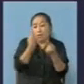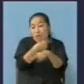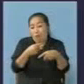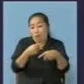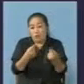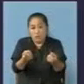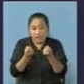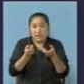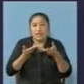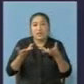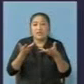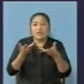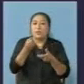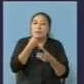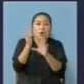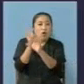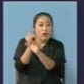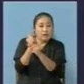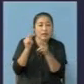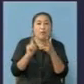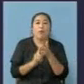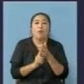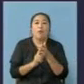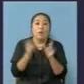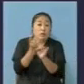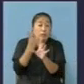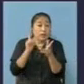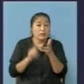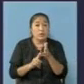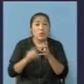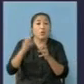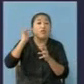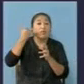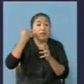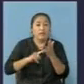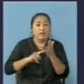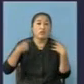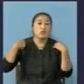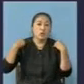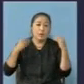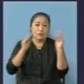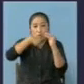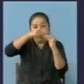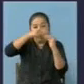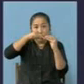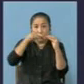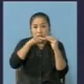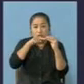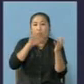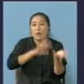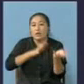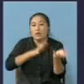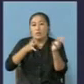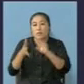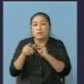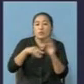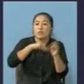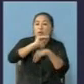calculado para una familia integrada por dos adultos jóvenes con dos hijos en edad escolar.